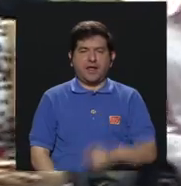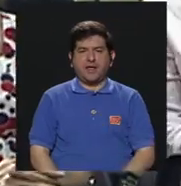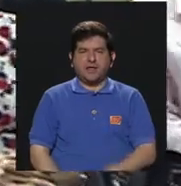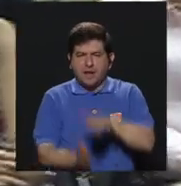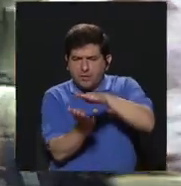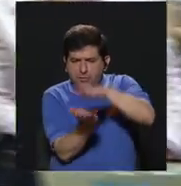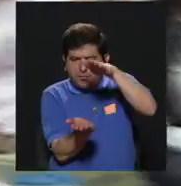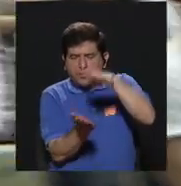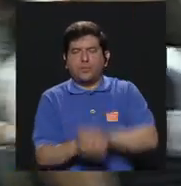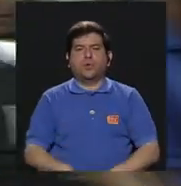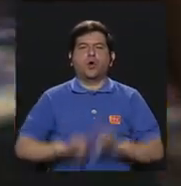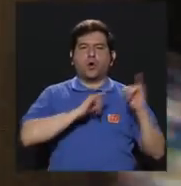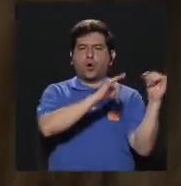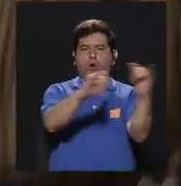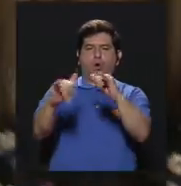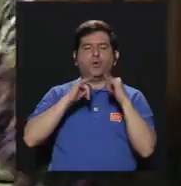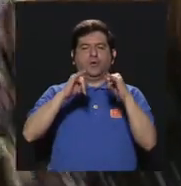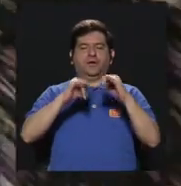serigrafía Homogéneo.